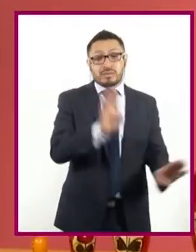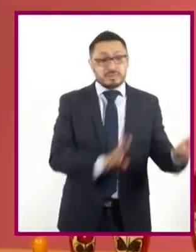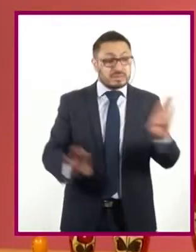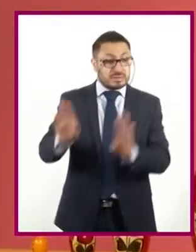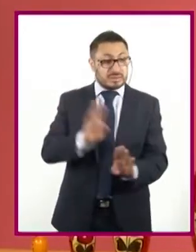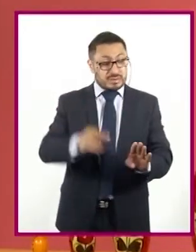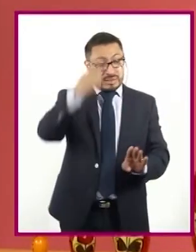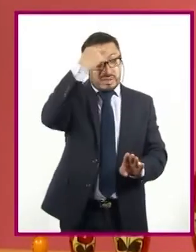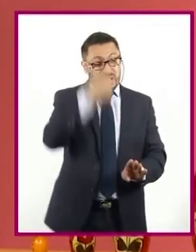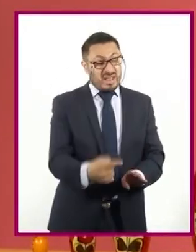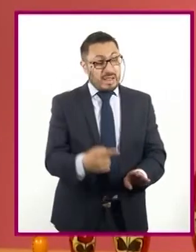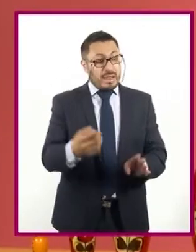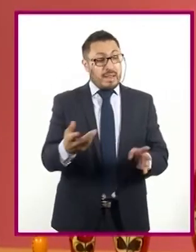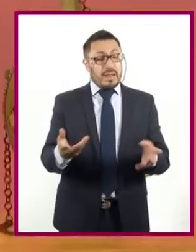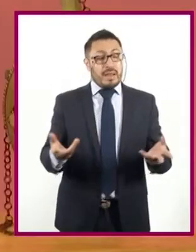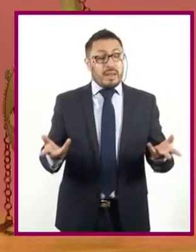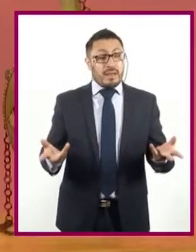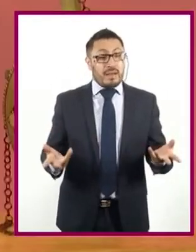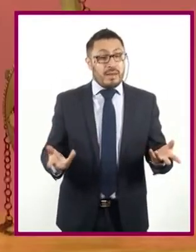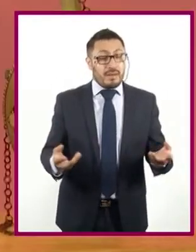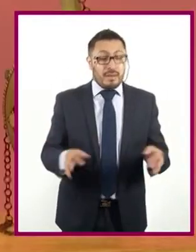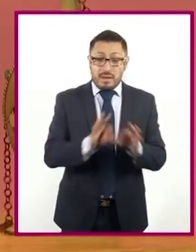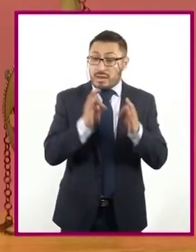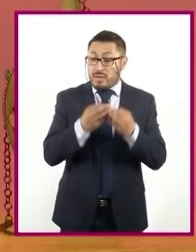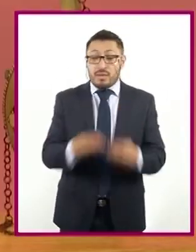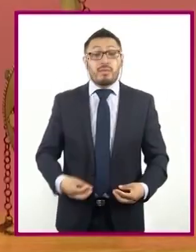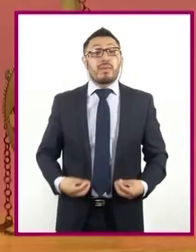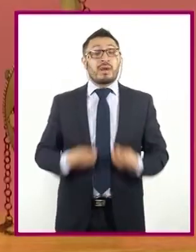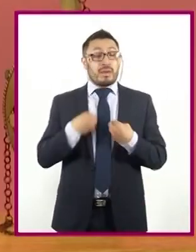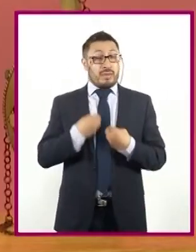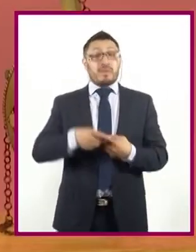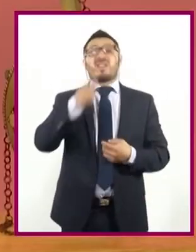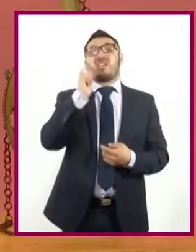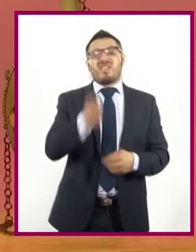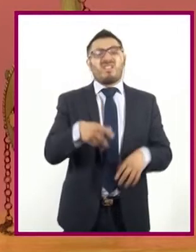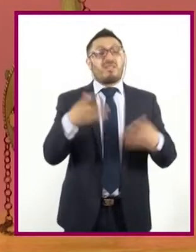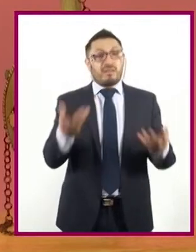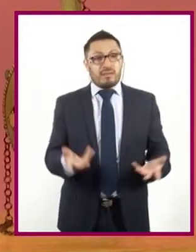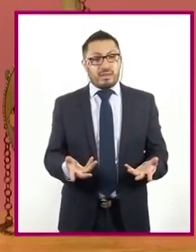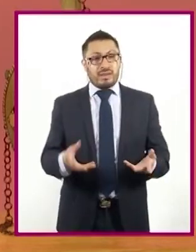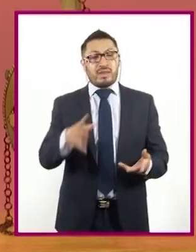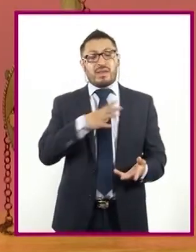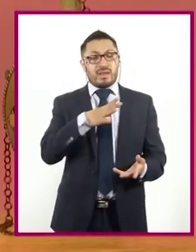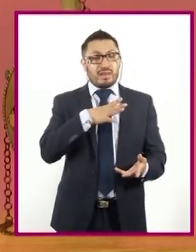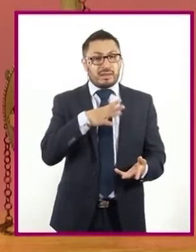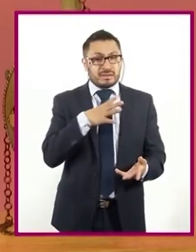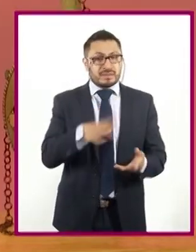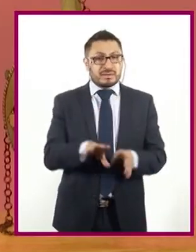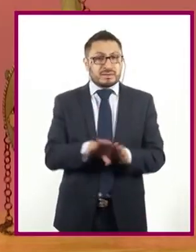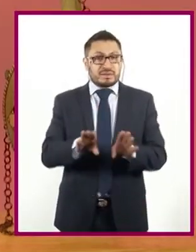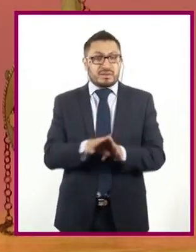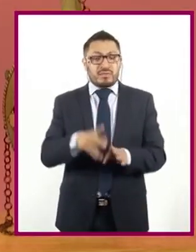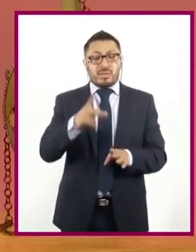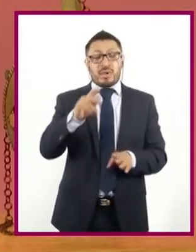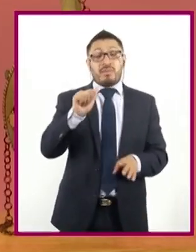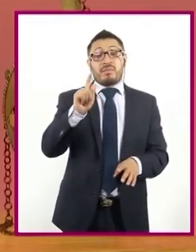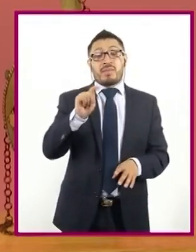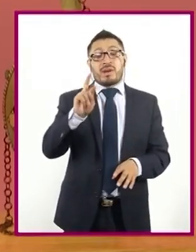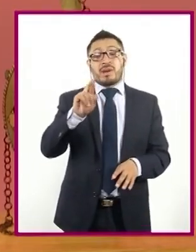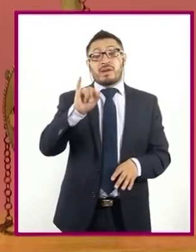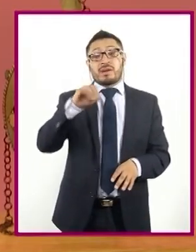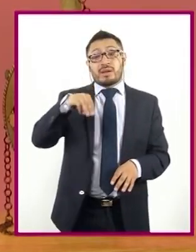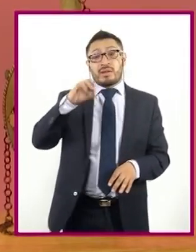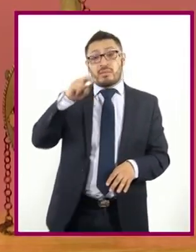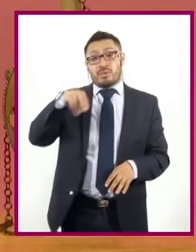para los organismos vivos. En este sentido, constituye el patrimonio común de